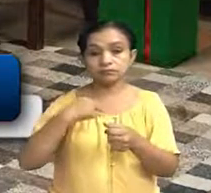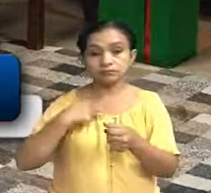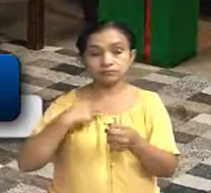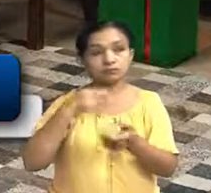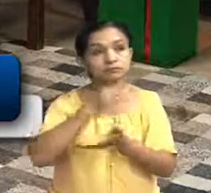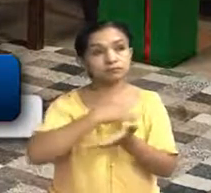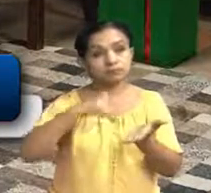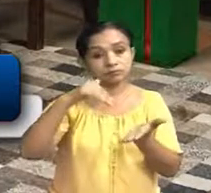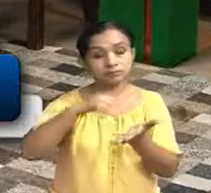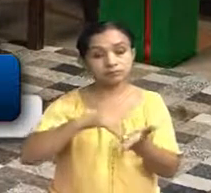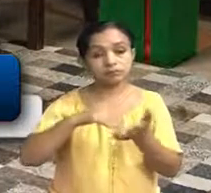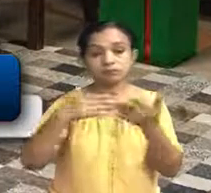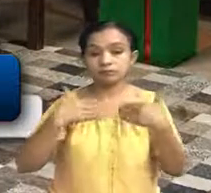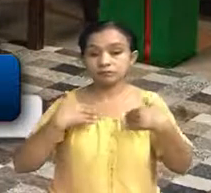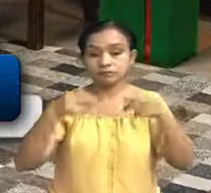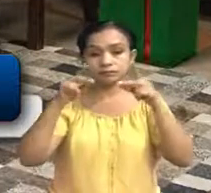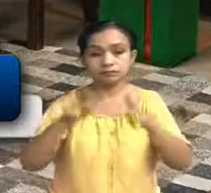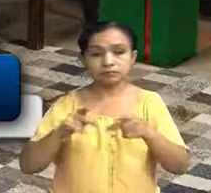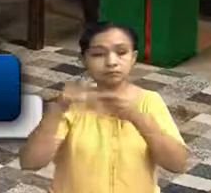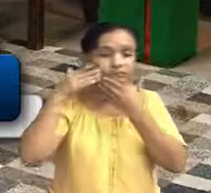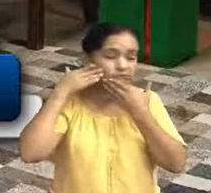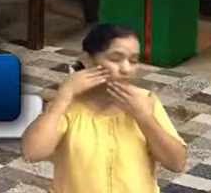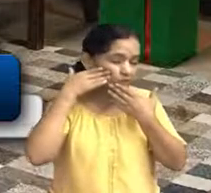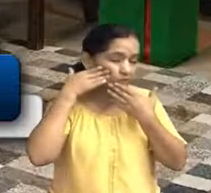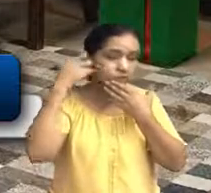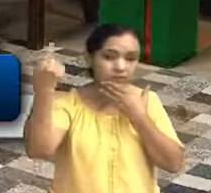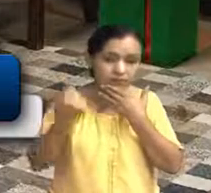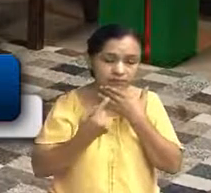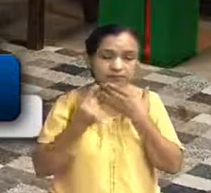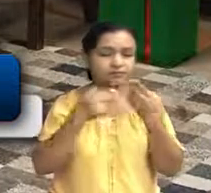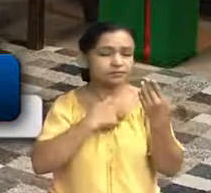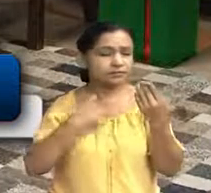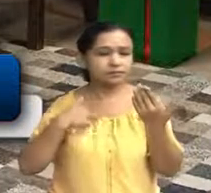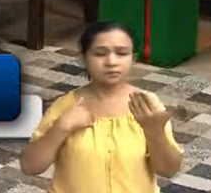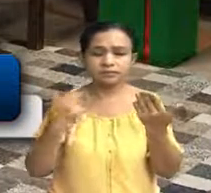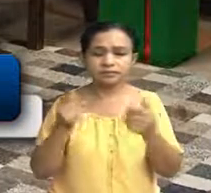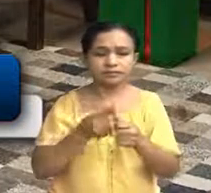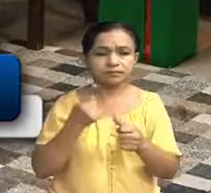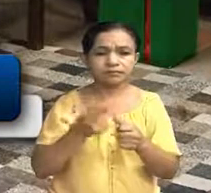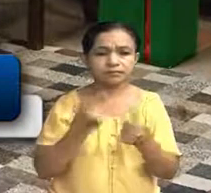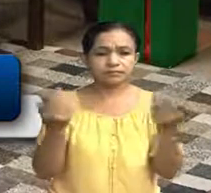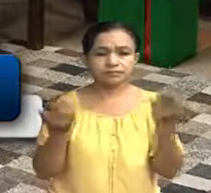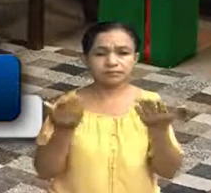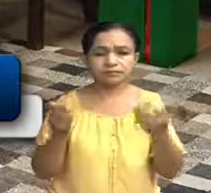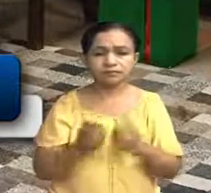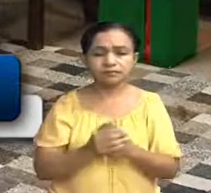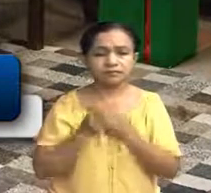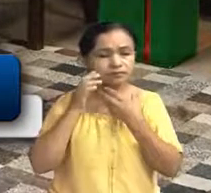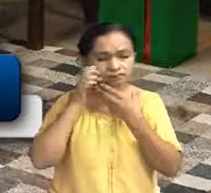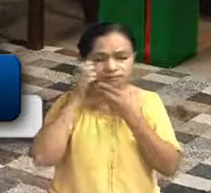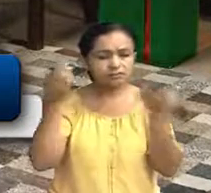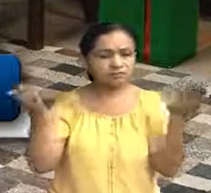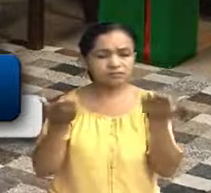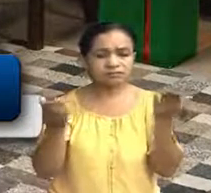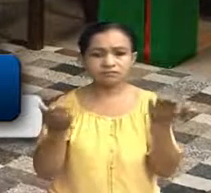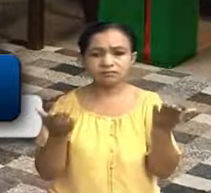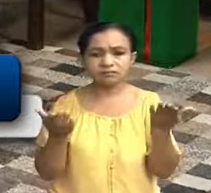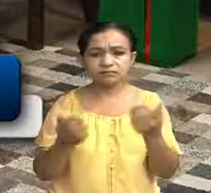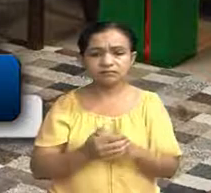centro de salud cuando una persona llega con parálisis facial? ¿Cuál es el primer procedimiento que hacen? ¿Son los masajes? ¿Son